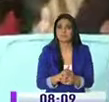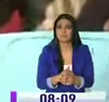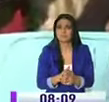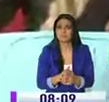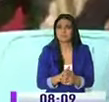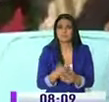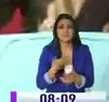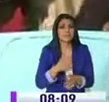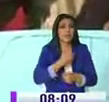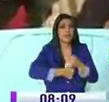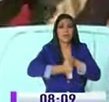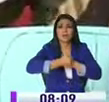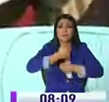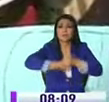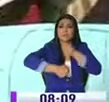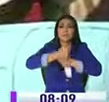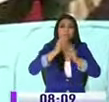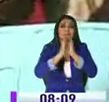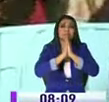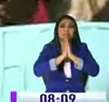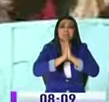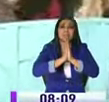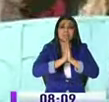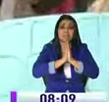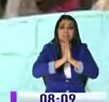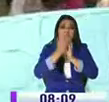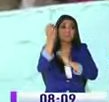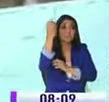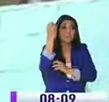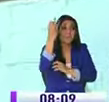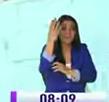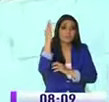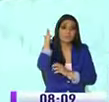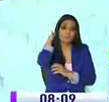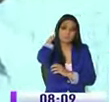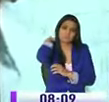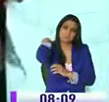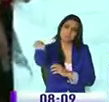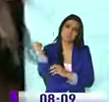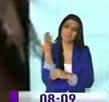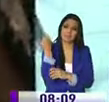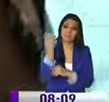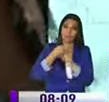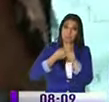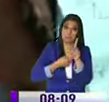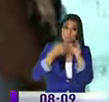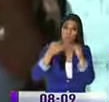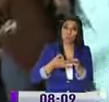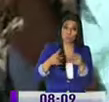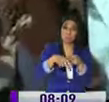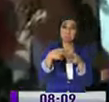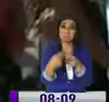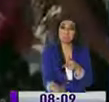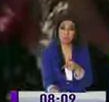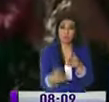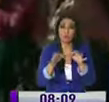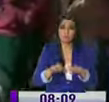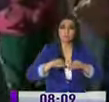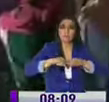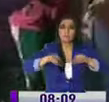pidiendo un intercambiador al menos un semáforo cuando hubo el accidente hace un mes atrás nos dividieron